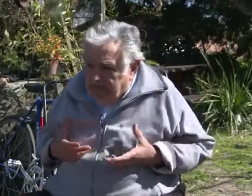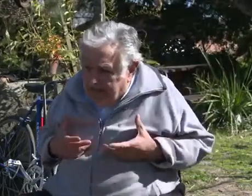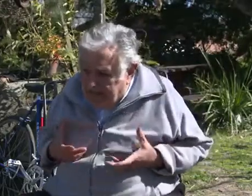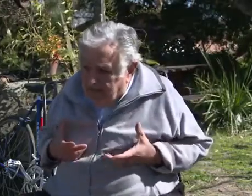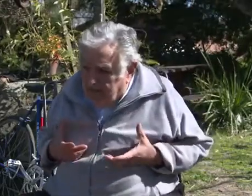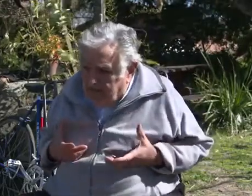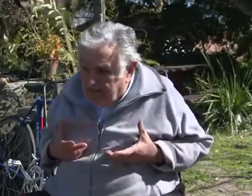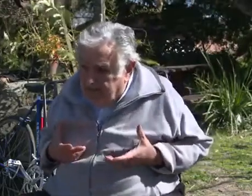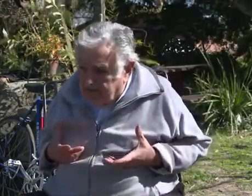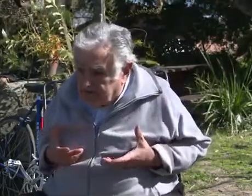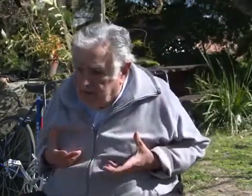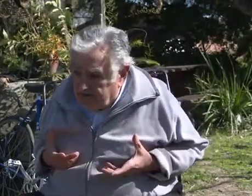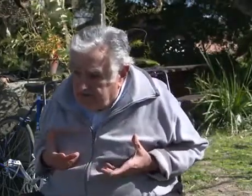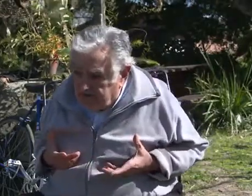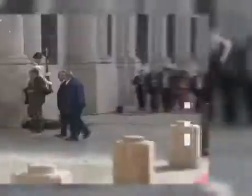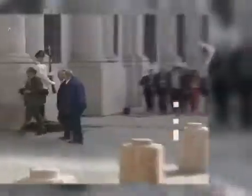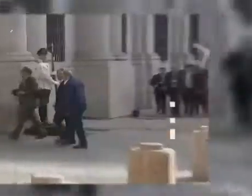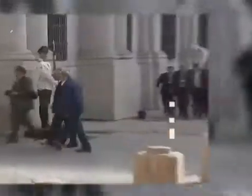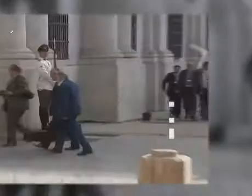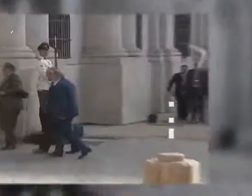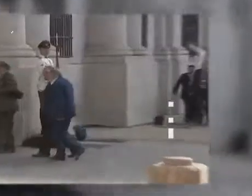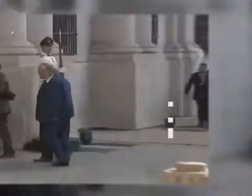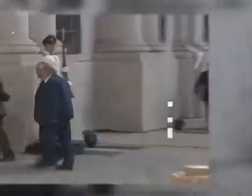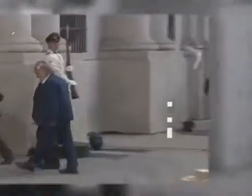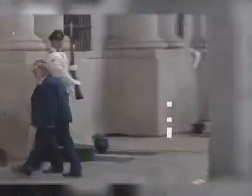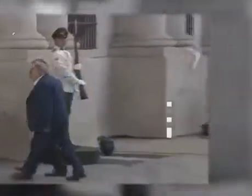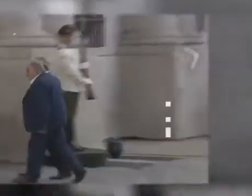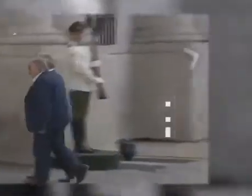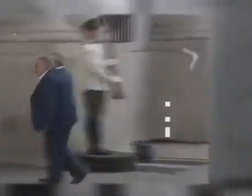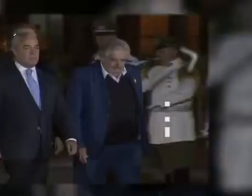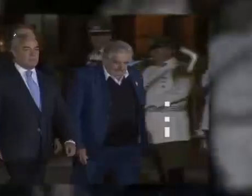de equipaje ando, más libre soy.